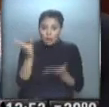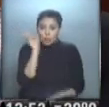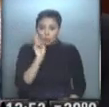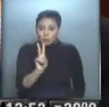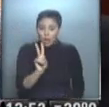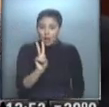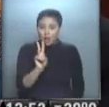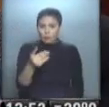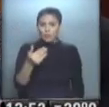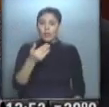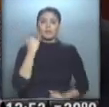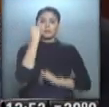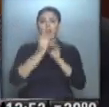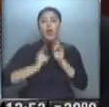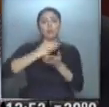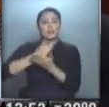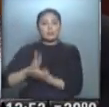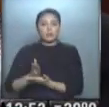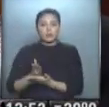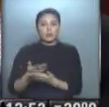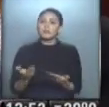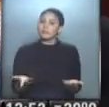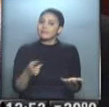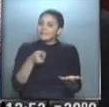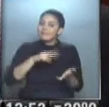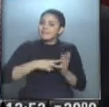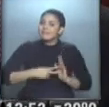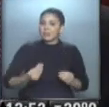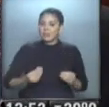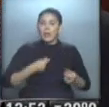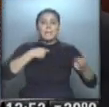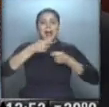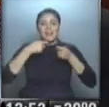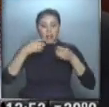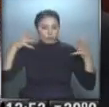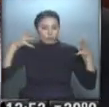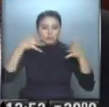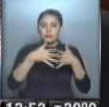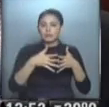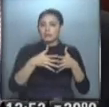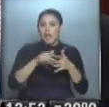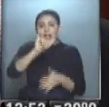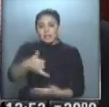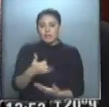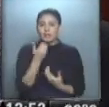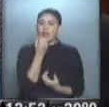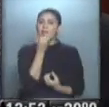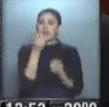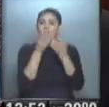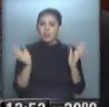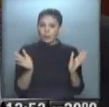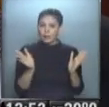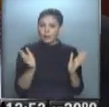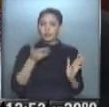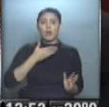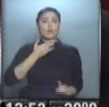la prestación audiovisual, el uso de la palabra de determinado sector, tiene que ver justamente con un mercado convergente que permita que la libertad de expresión, que el